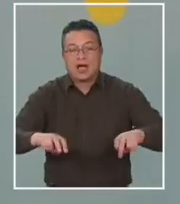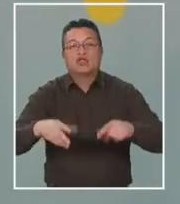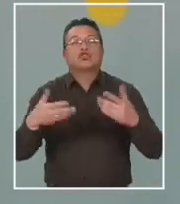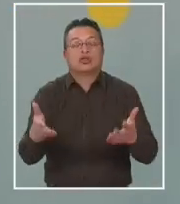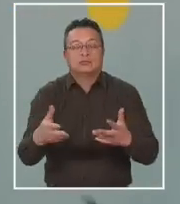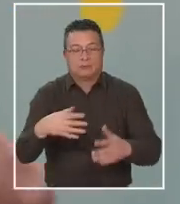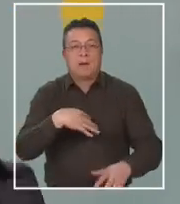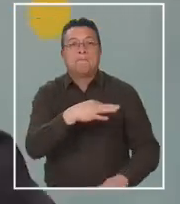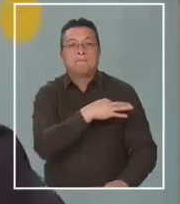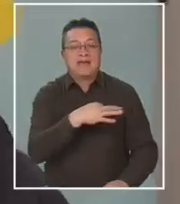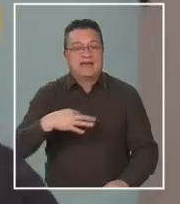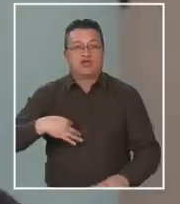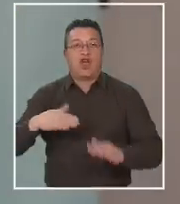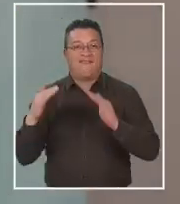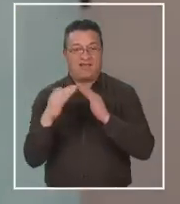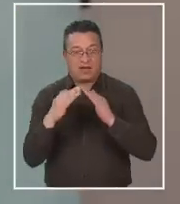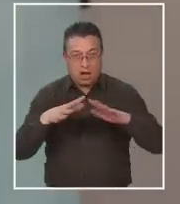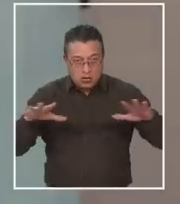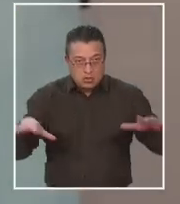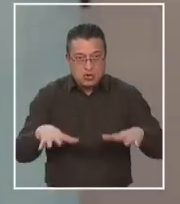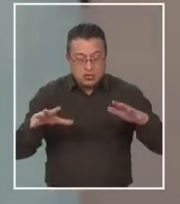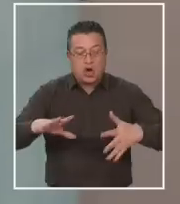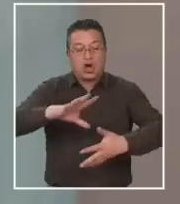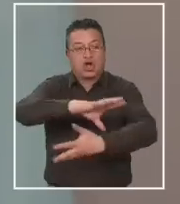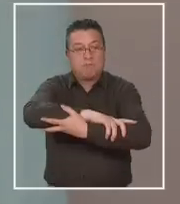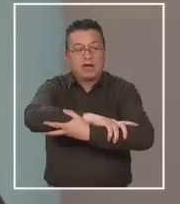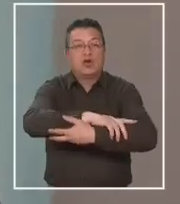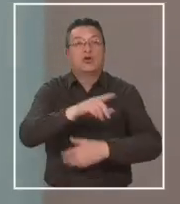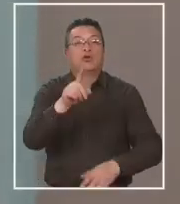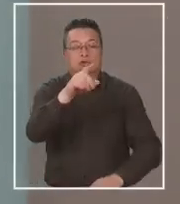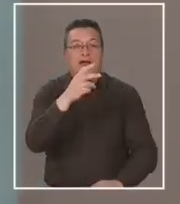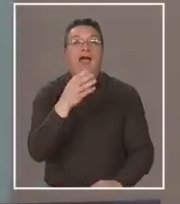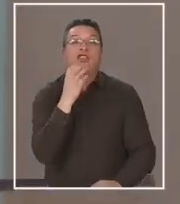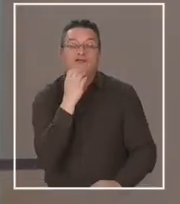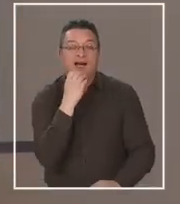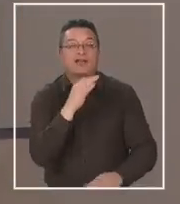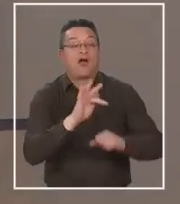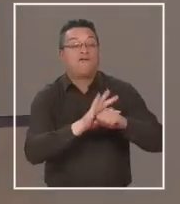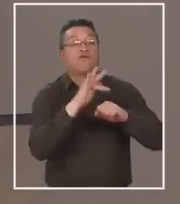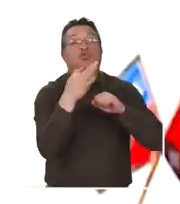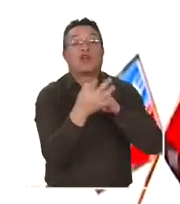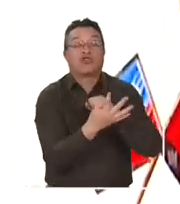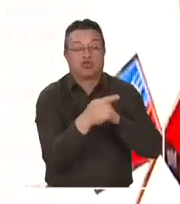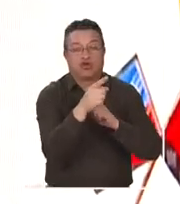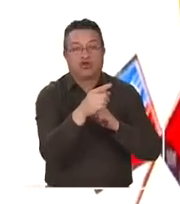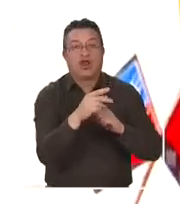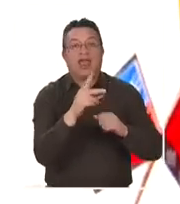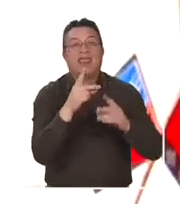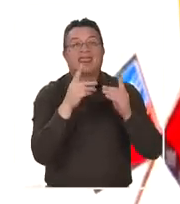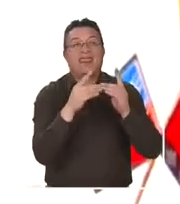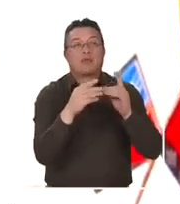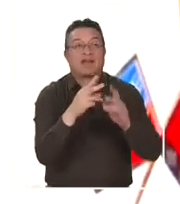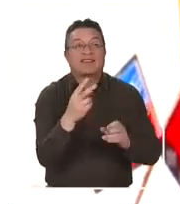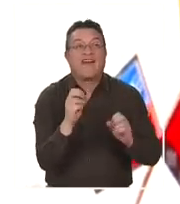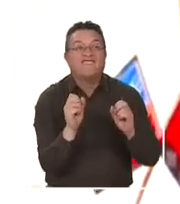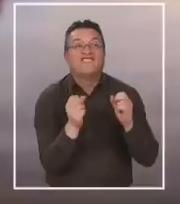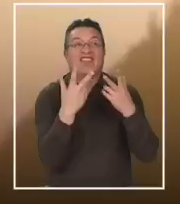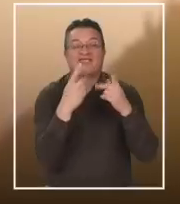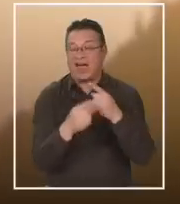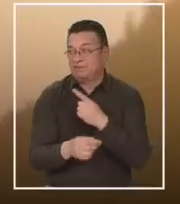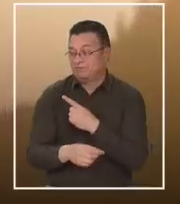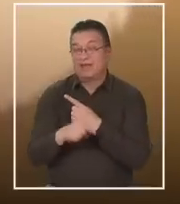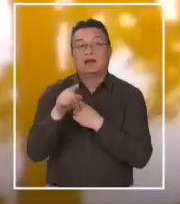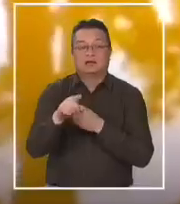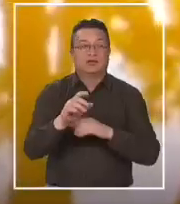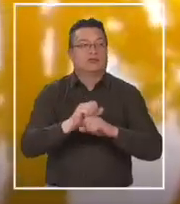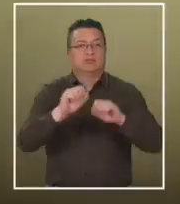ocupado al ministro de Vivienda, el convenio entre la Seremi Mimbo Antofagasta y la Fundación Democracia Viva. Uno inaceptable, dijo Carlos Montes,